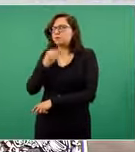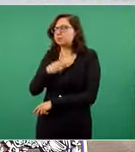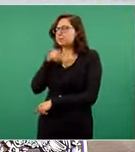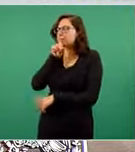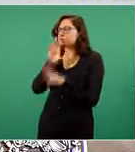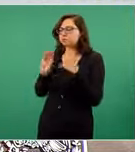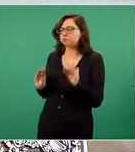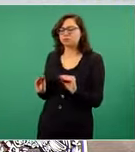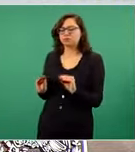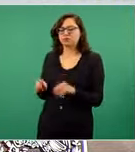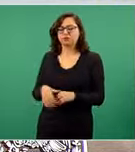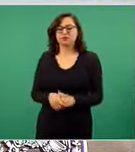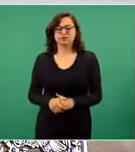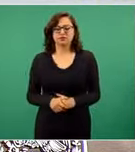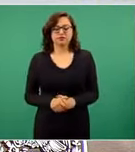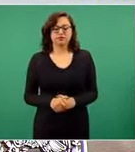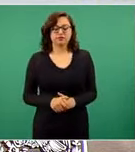Pero entonces